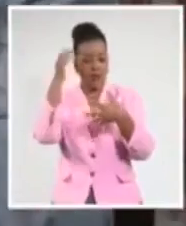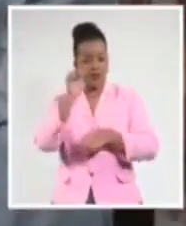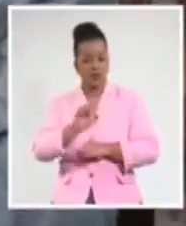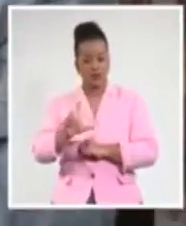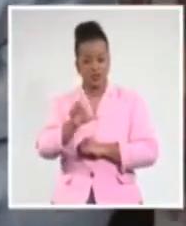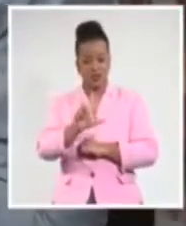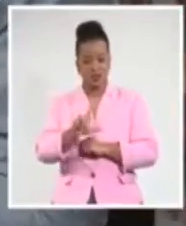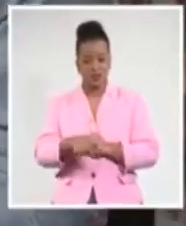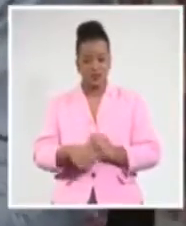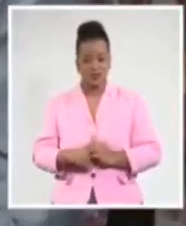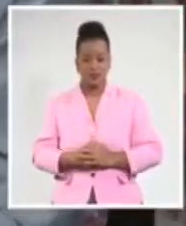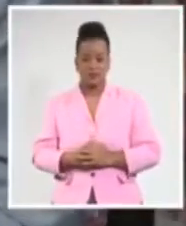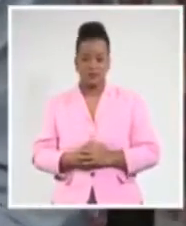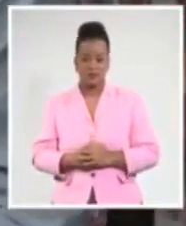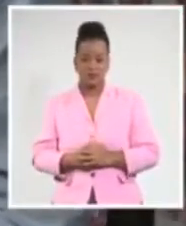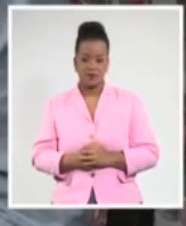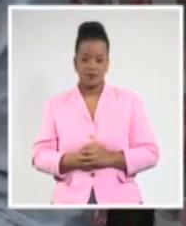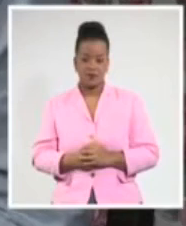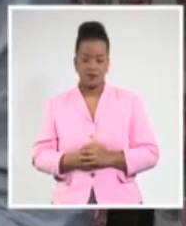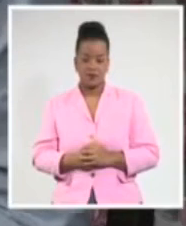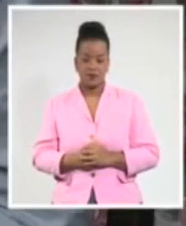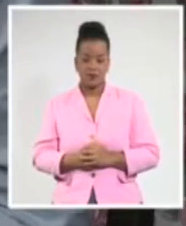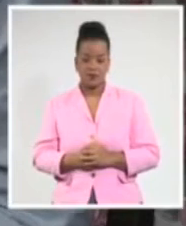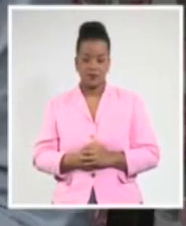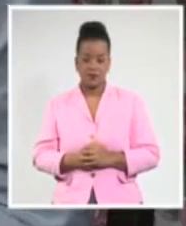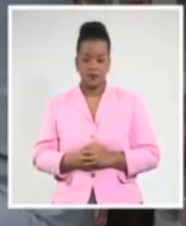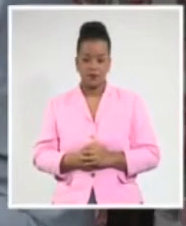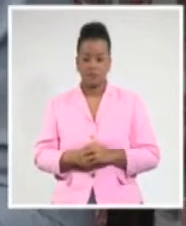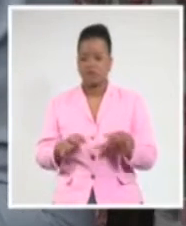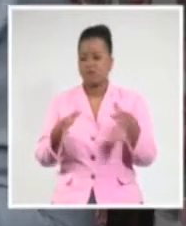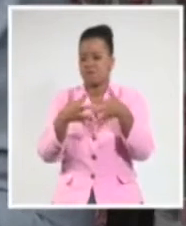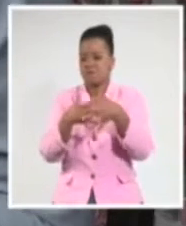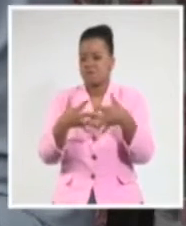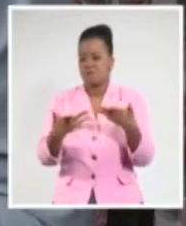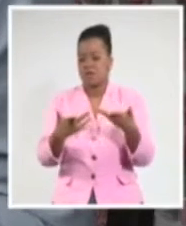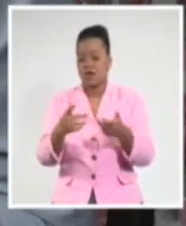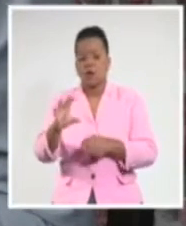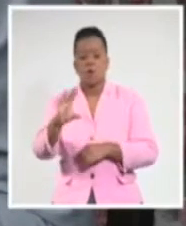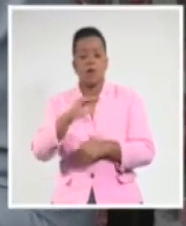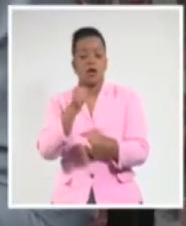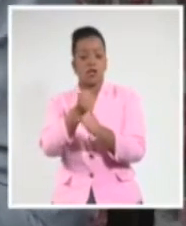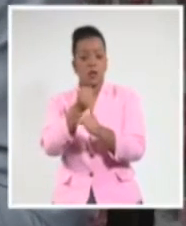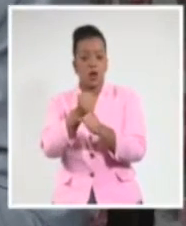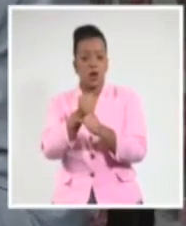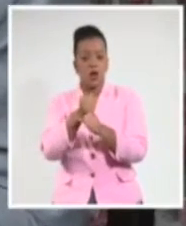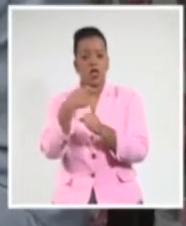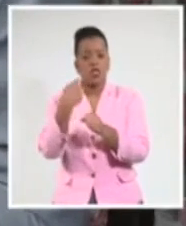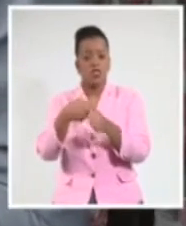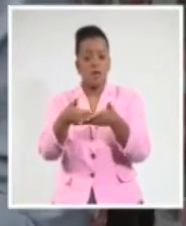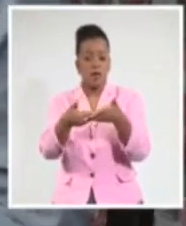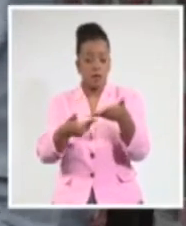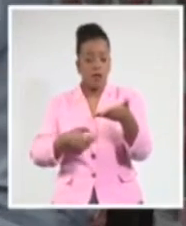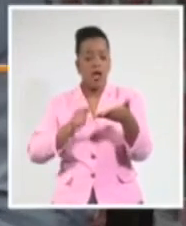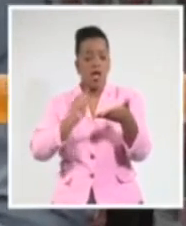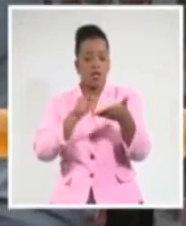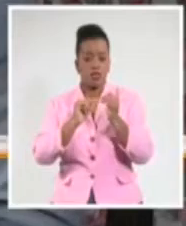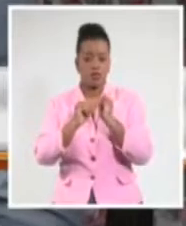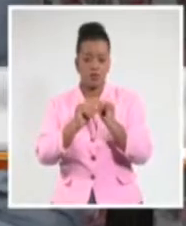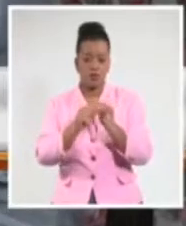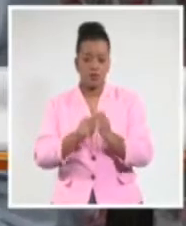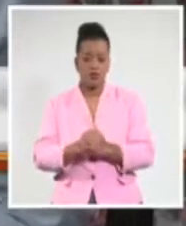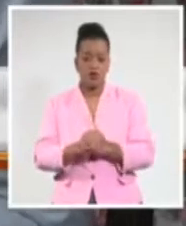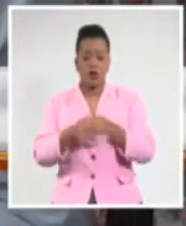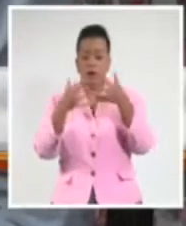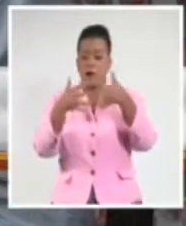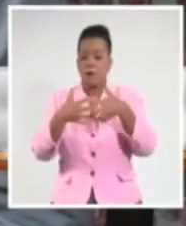socialista. ¿Qué tiene que ver con salario medio de tus trabajadores? Tiene que estar expresado en eso. Tiene que estar expresado en aumento de la